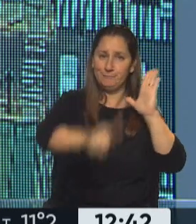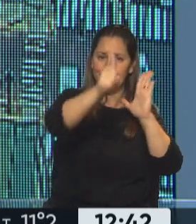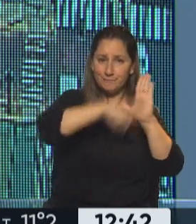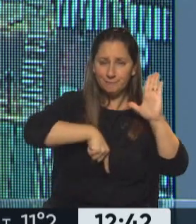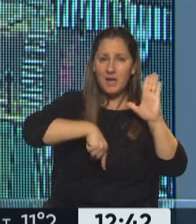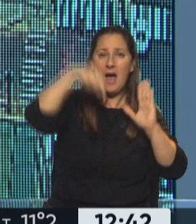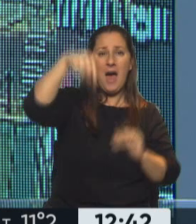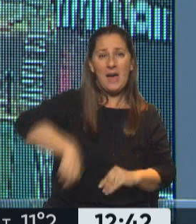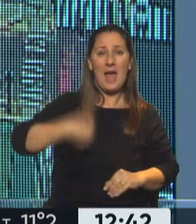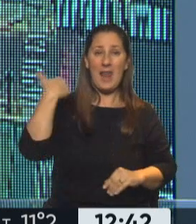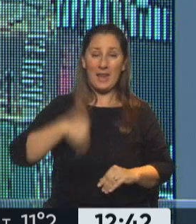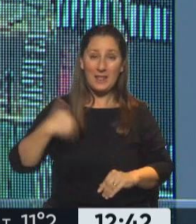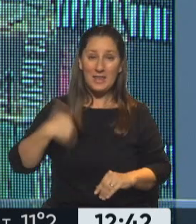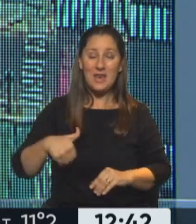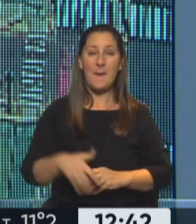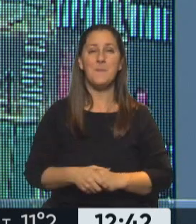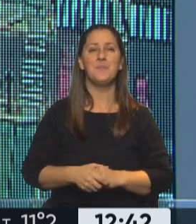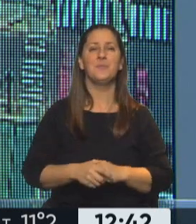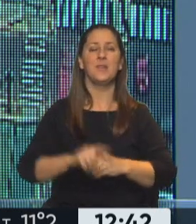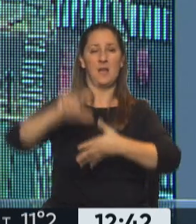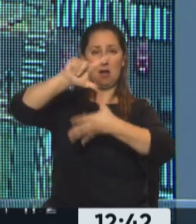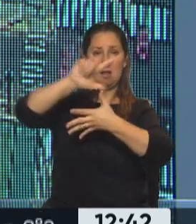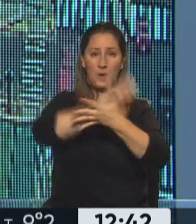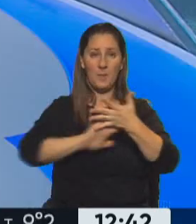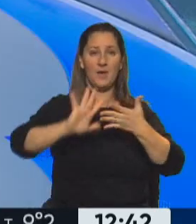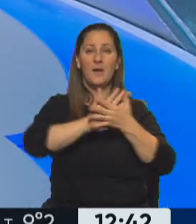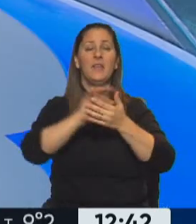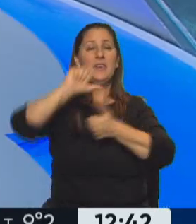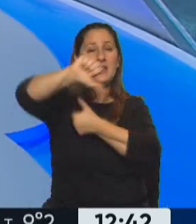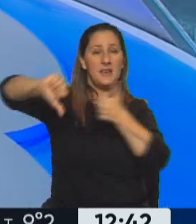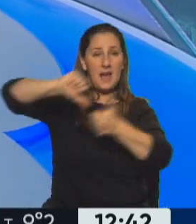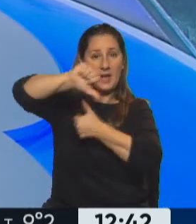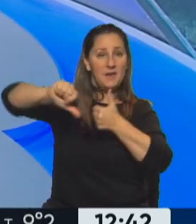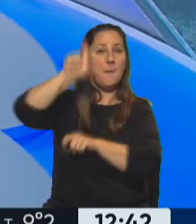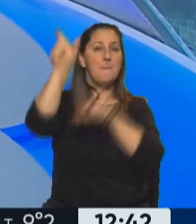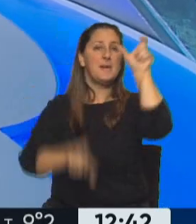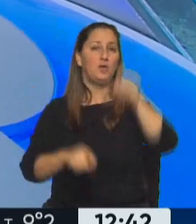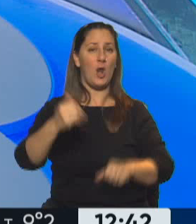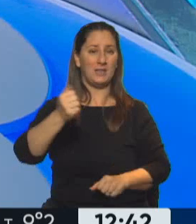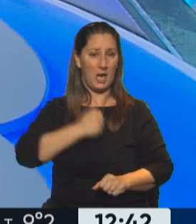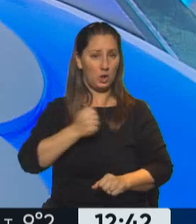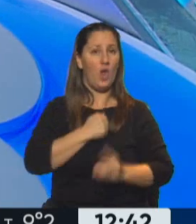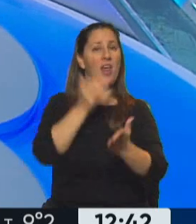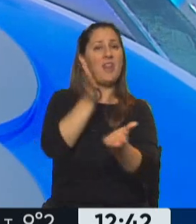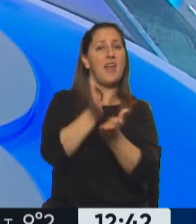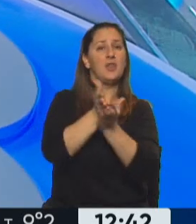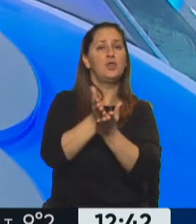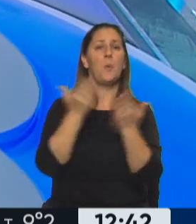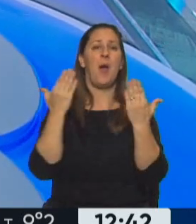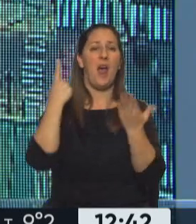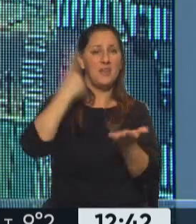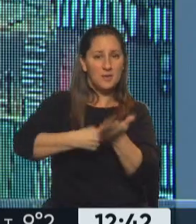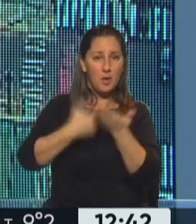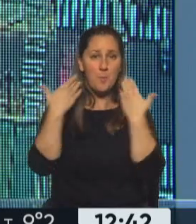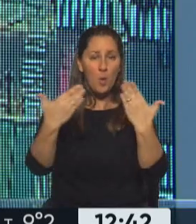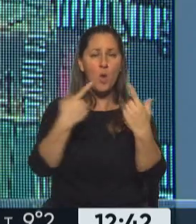aborto, acá en nuestro país, la Red Latinoamericana y del Caribe de Católicos por el Derecho a Decidir